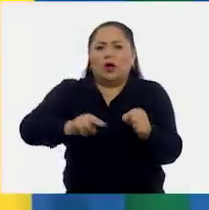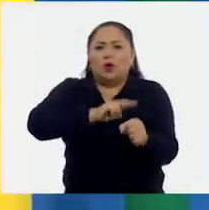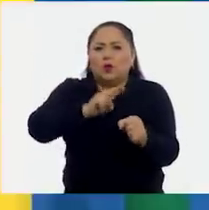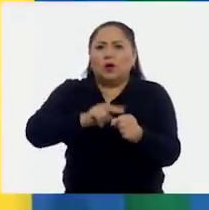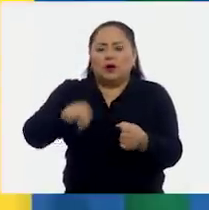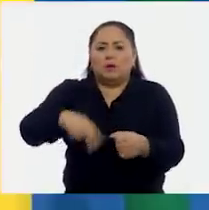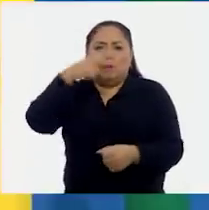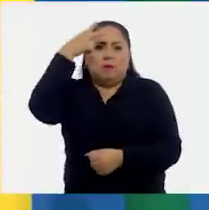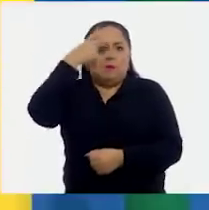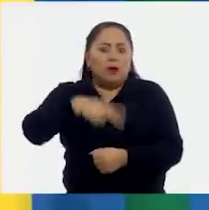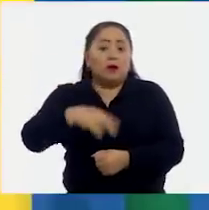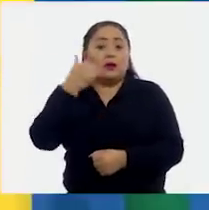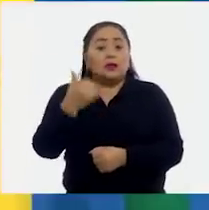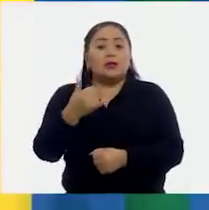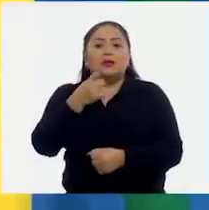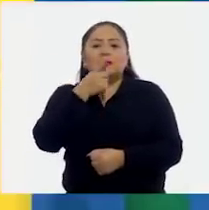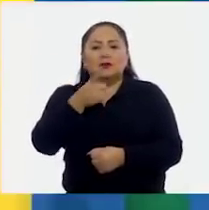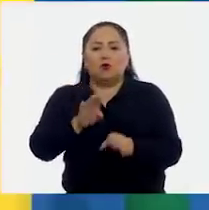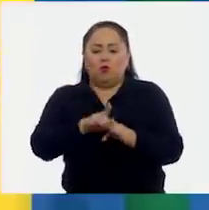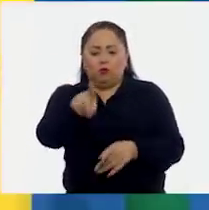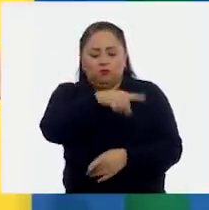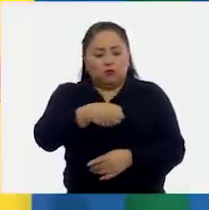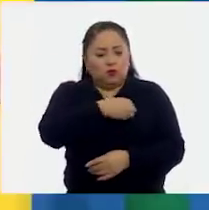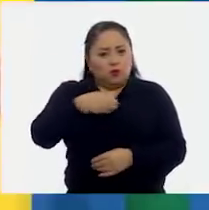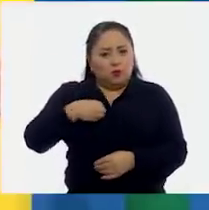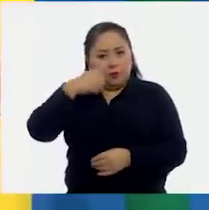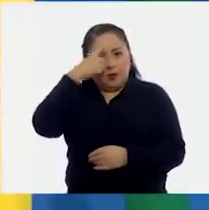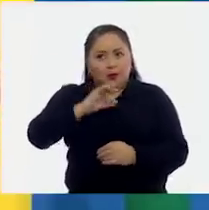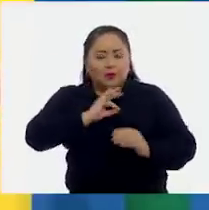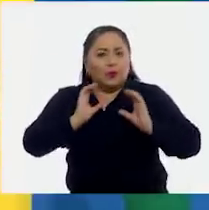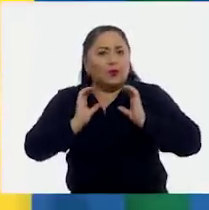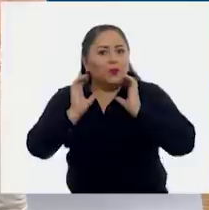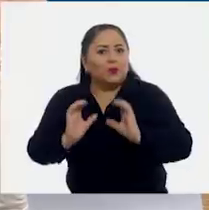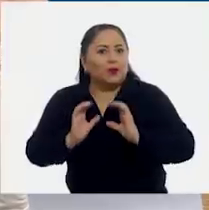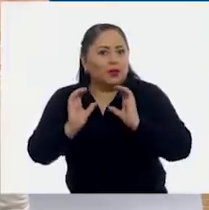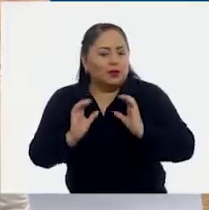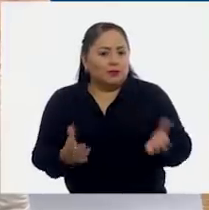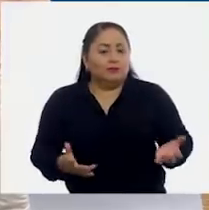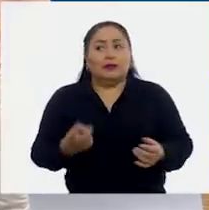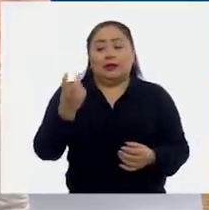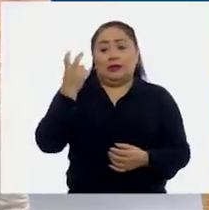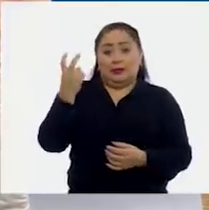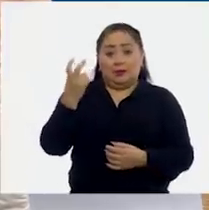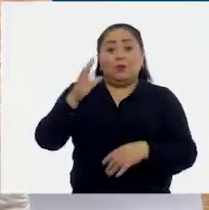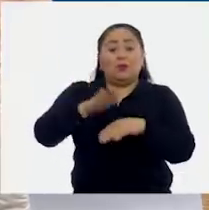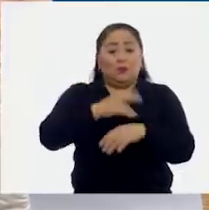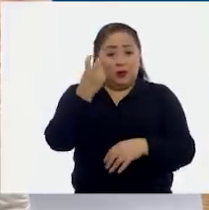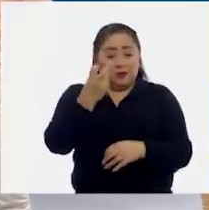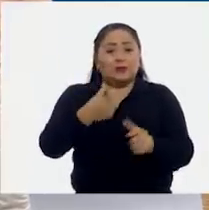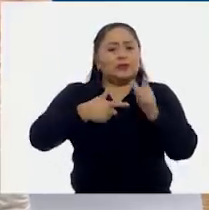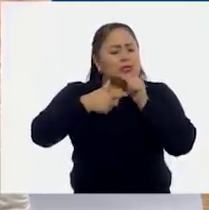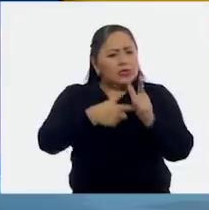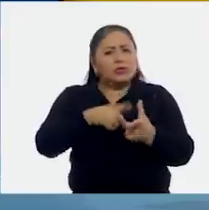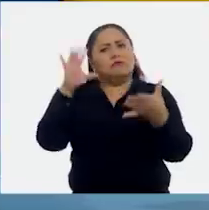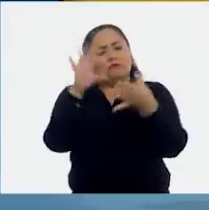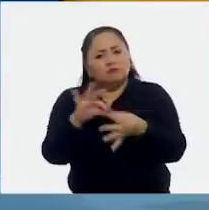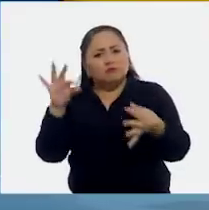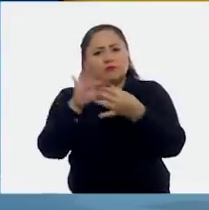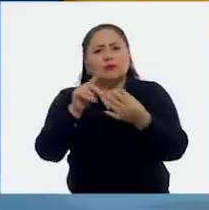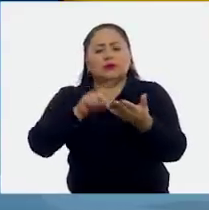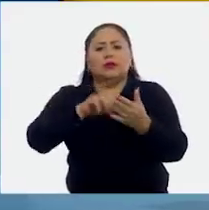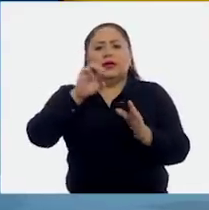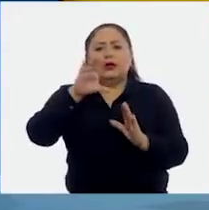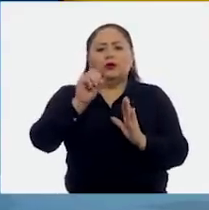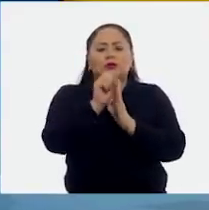que contamos y de nuestro compromiso para poder cuidarla. Cierto. Por ello, seguiremos hablando de los ecosistemas